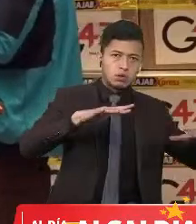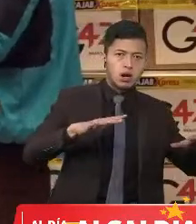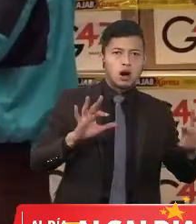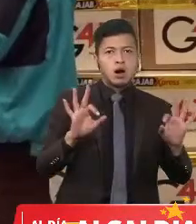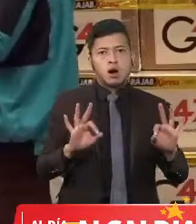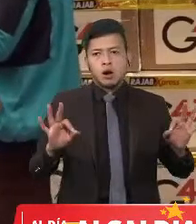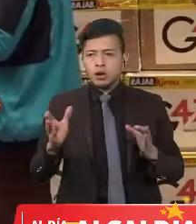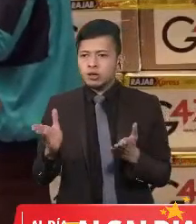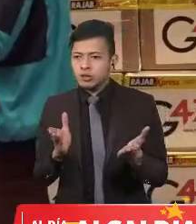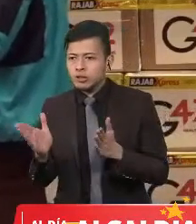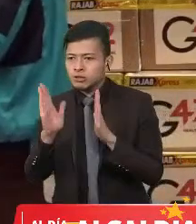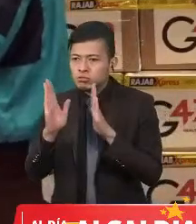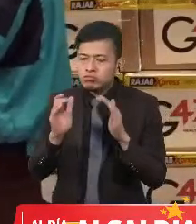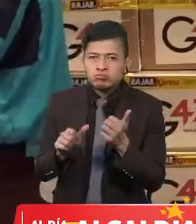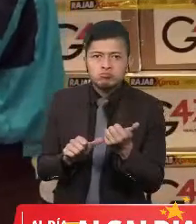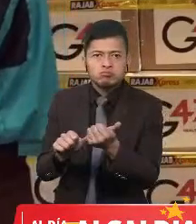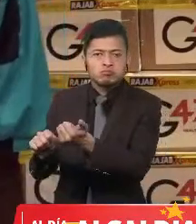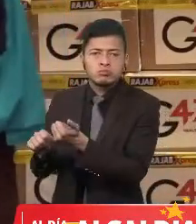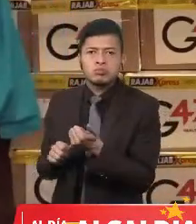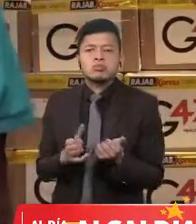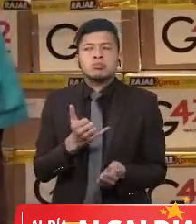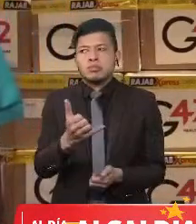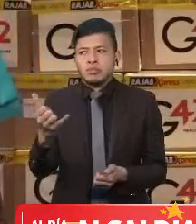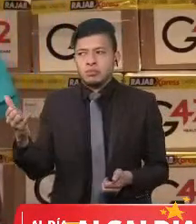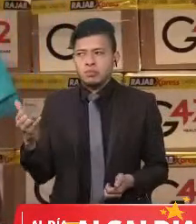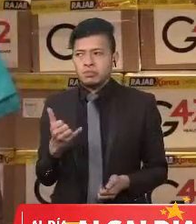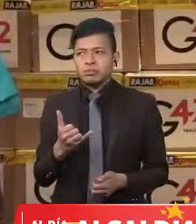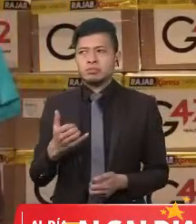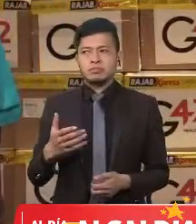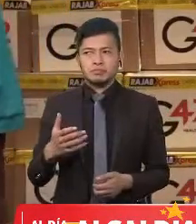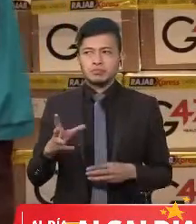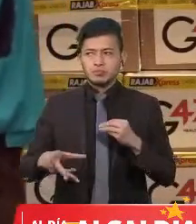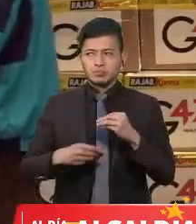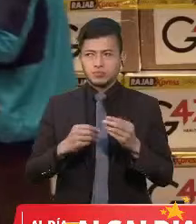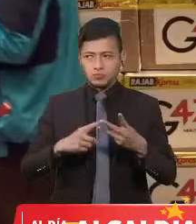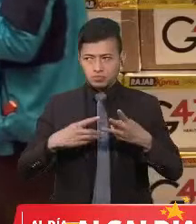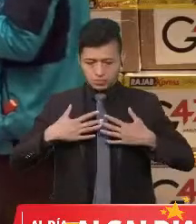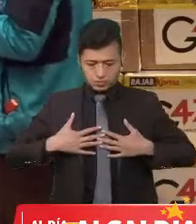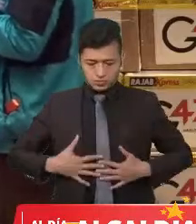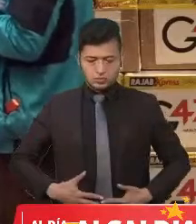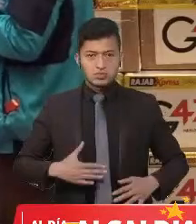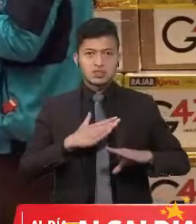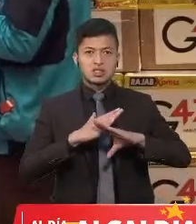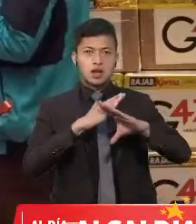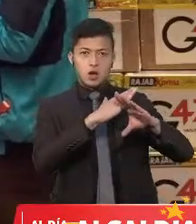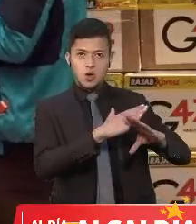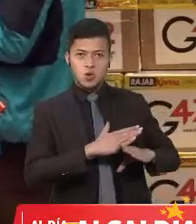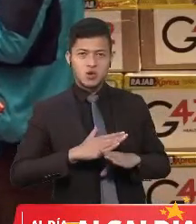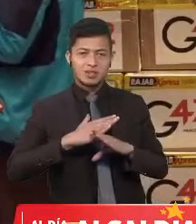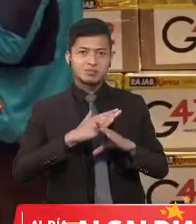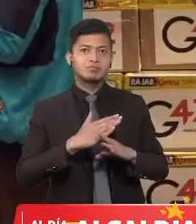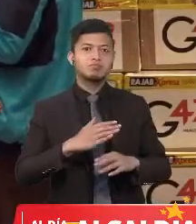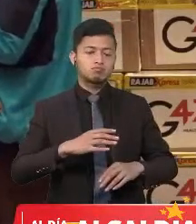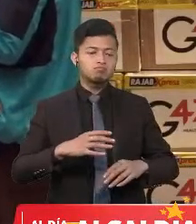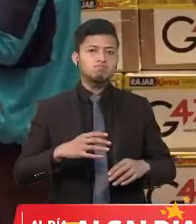en servicios asistenciales. Trajes de seguridad, pues que nos sirven para los servicios en los cuales tenemos la atención